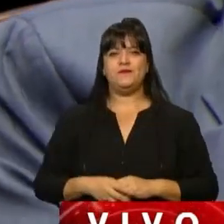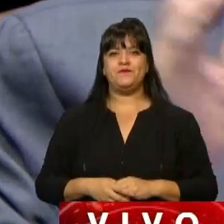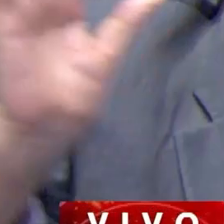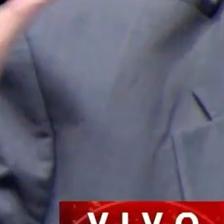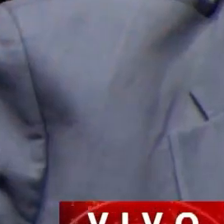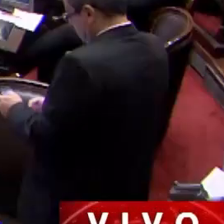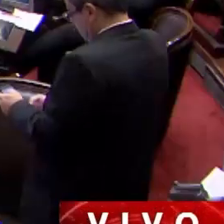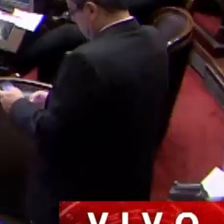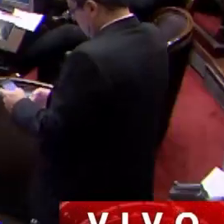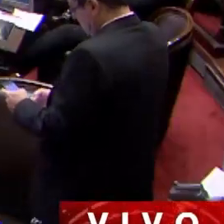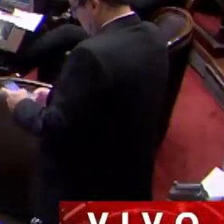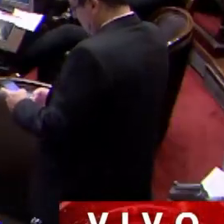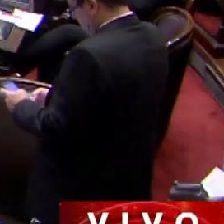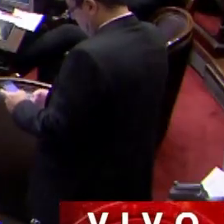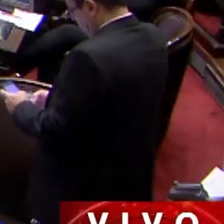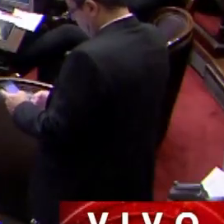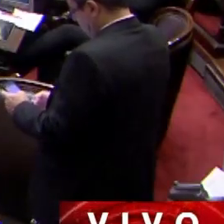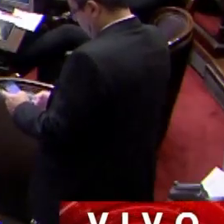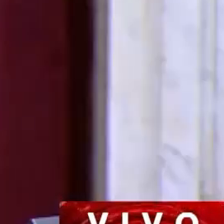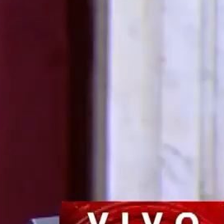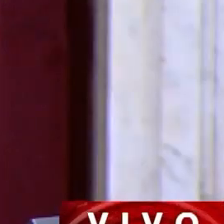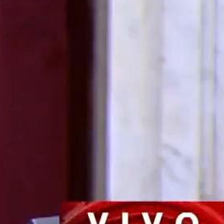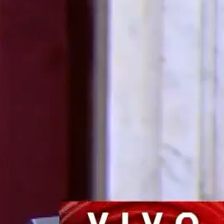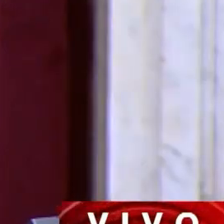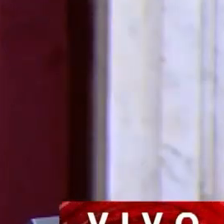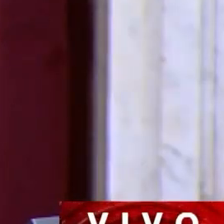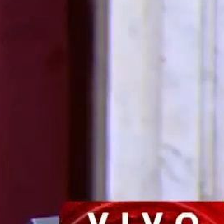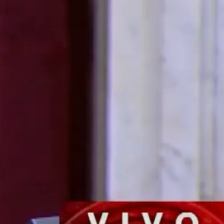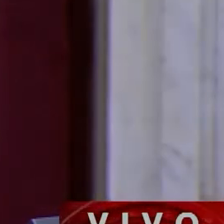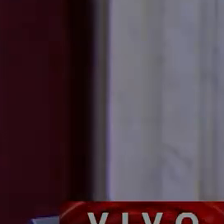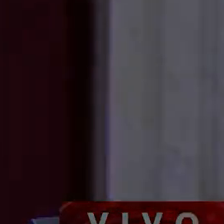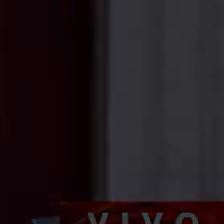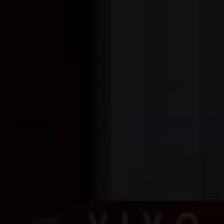Muchas gracias, señor diputado.